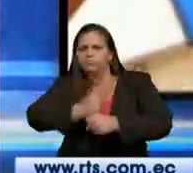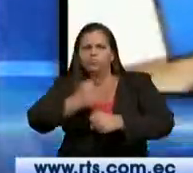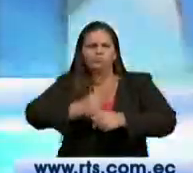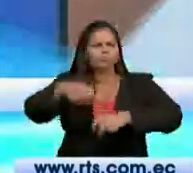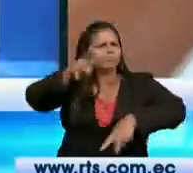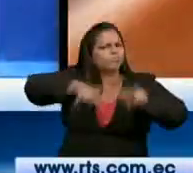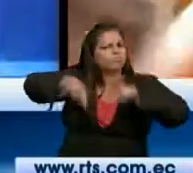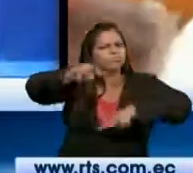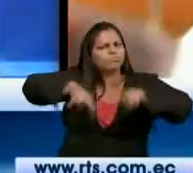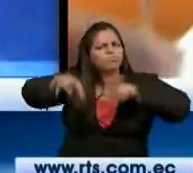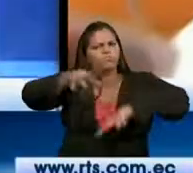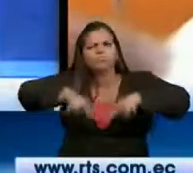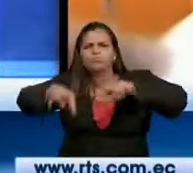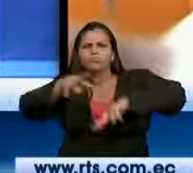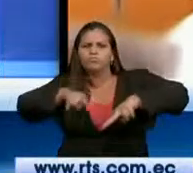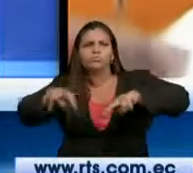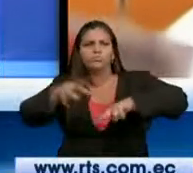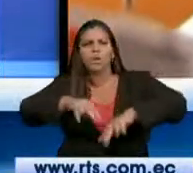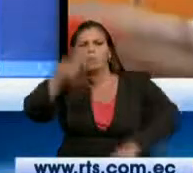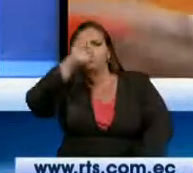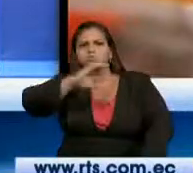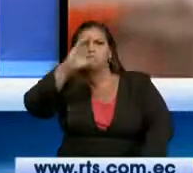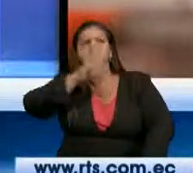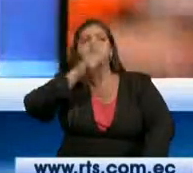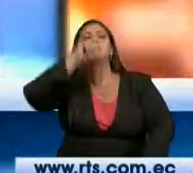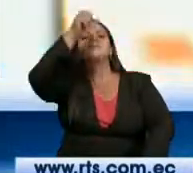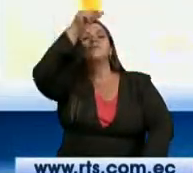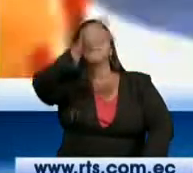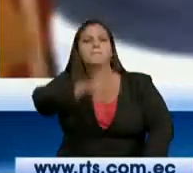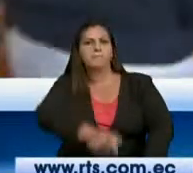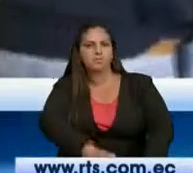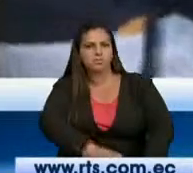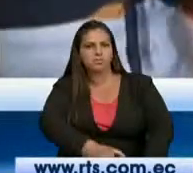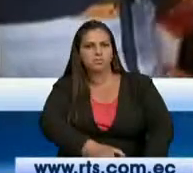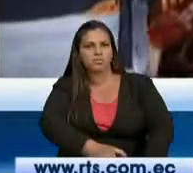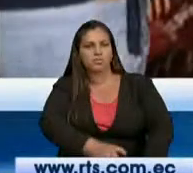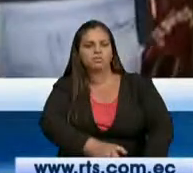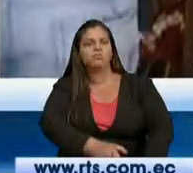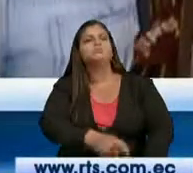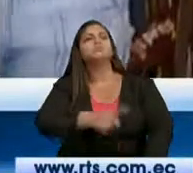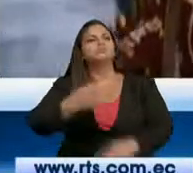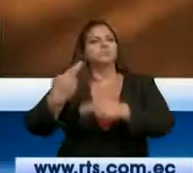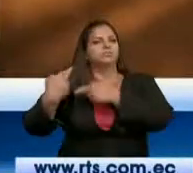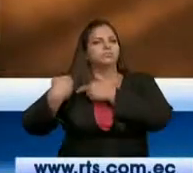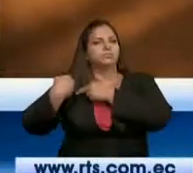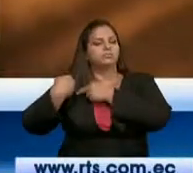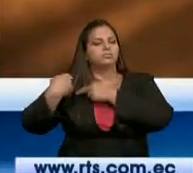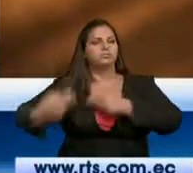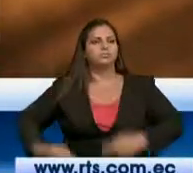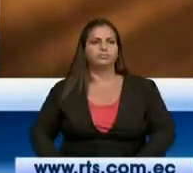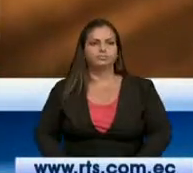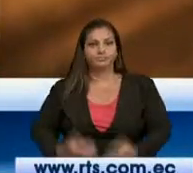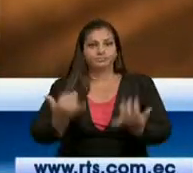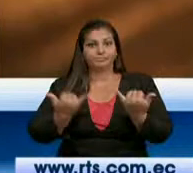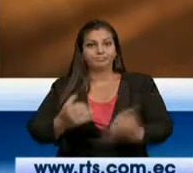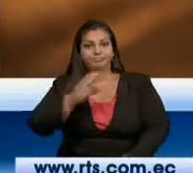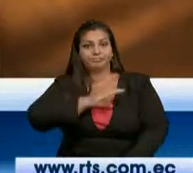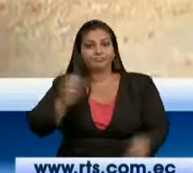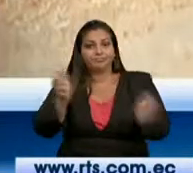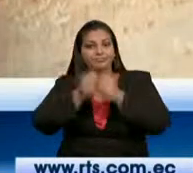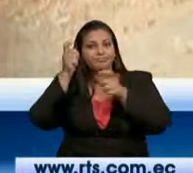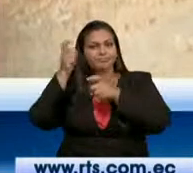policía podrán dar con la persona que los contrató. La policía y fiscalía están tras la pista de más